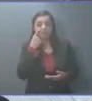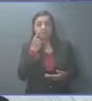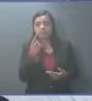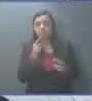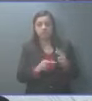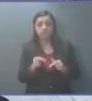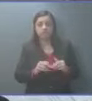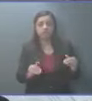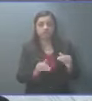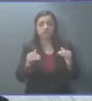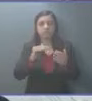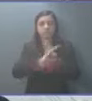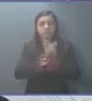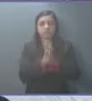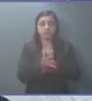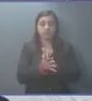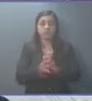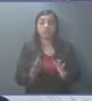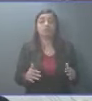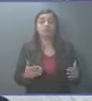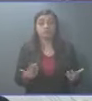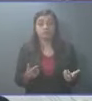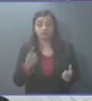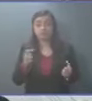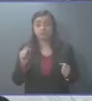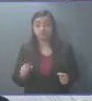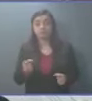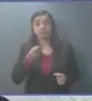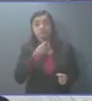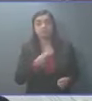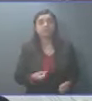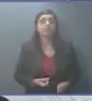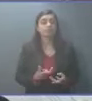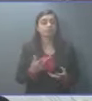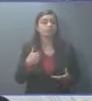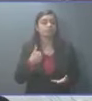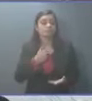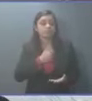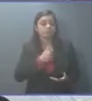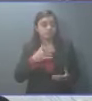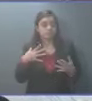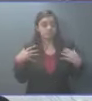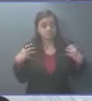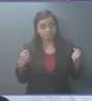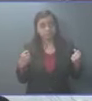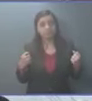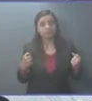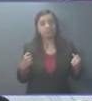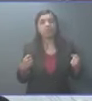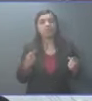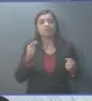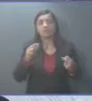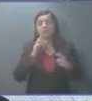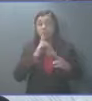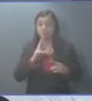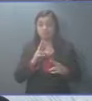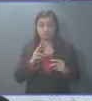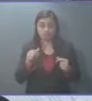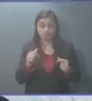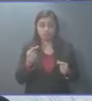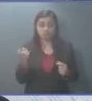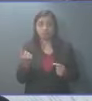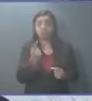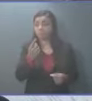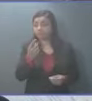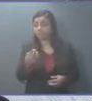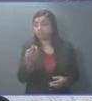del hospital de CIFCO, porque eso sí lo debo de decir, el ministro de Salud dijo que esa respuesta la tenía que